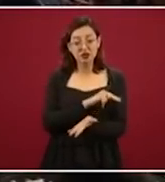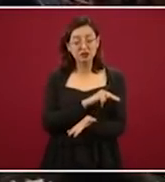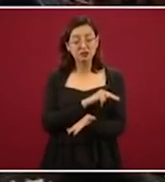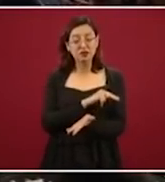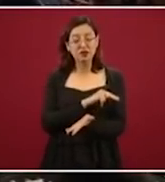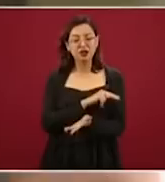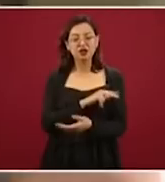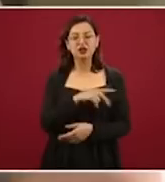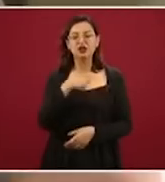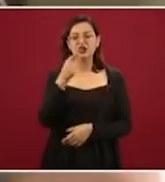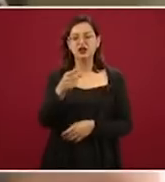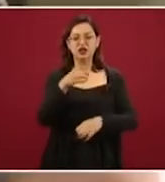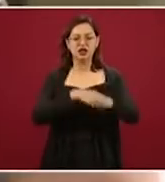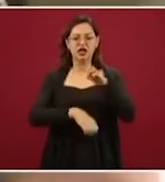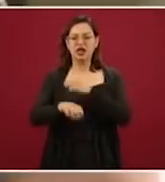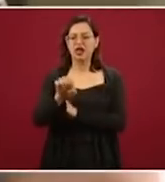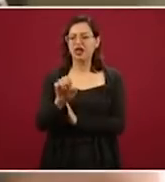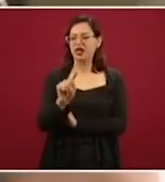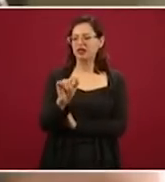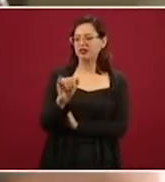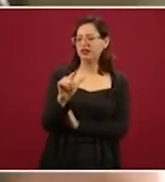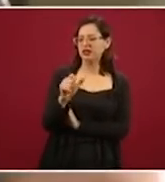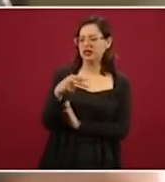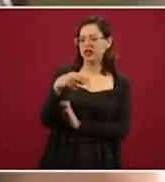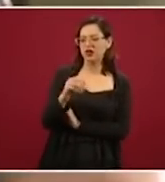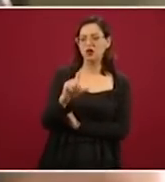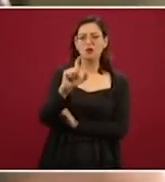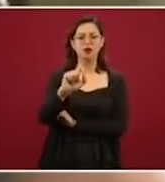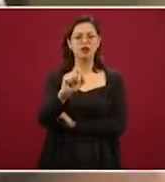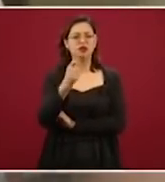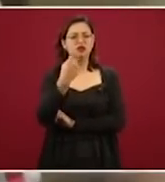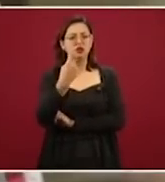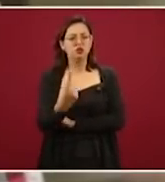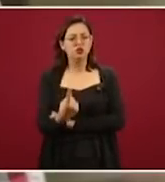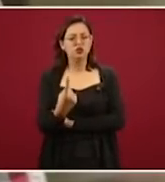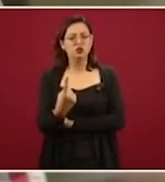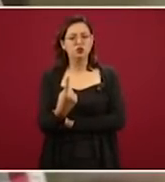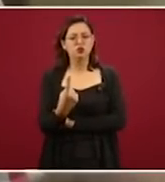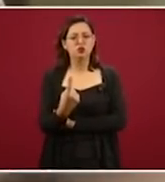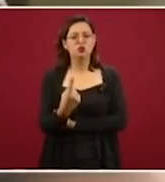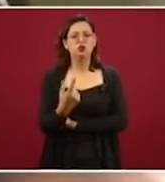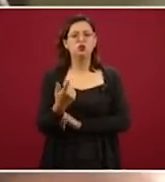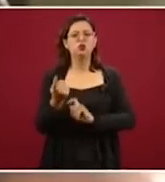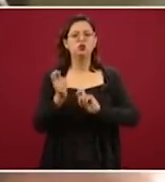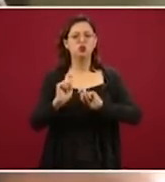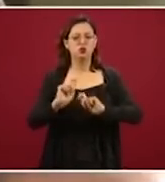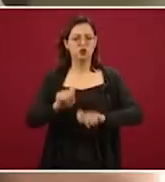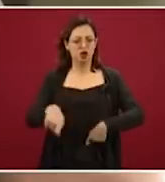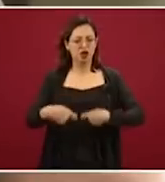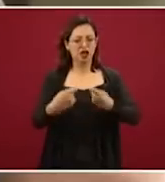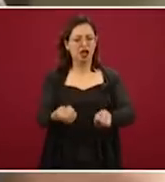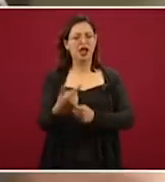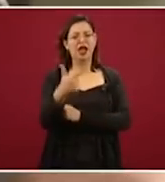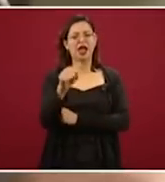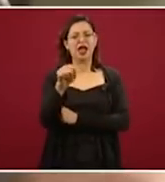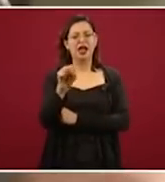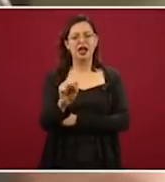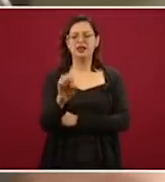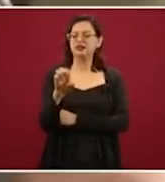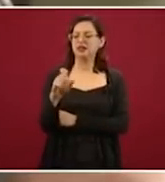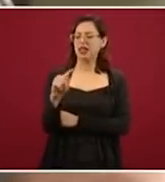la empresa Etileno 21 le daban el gas etano con